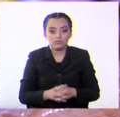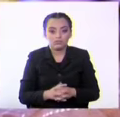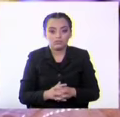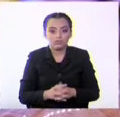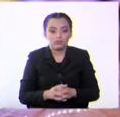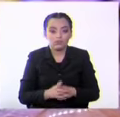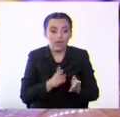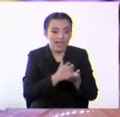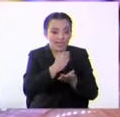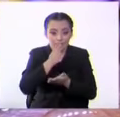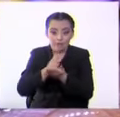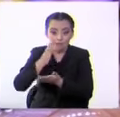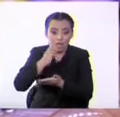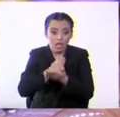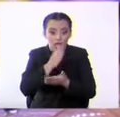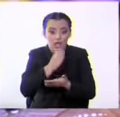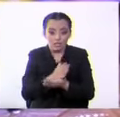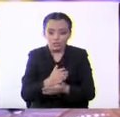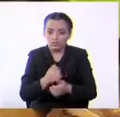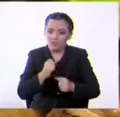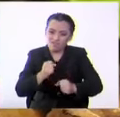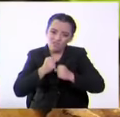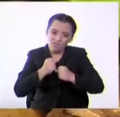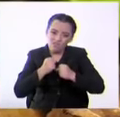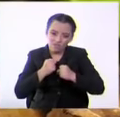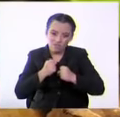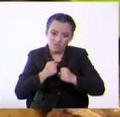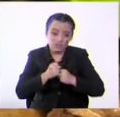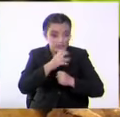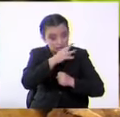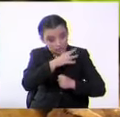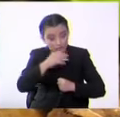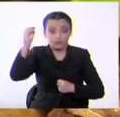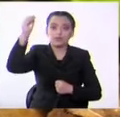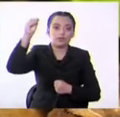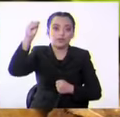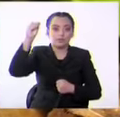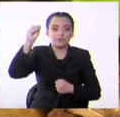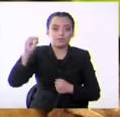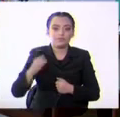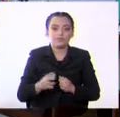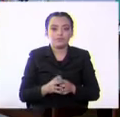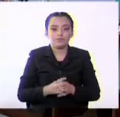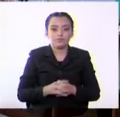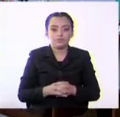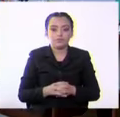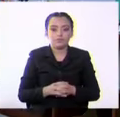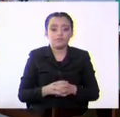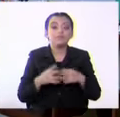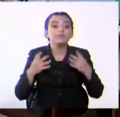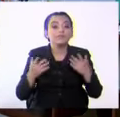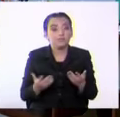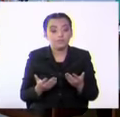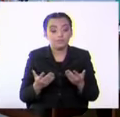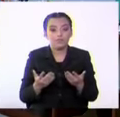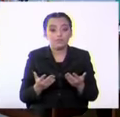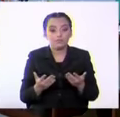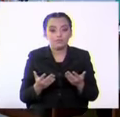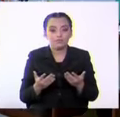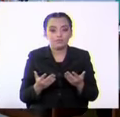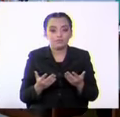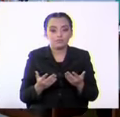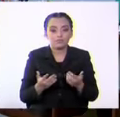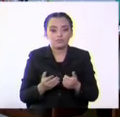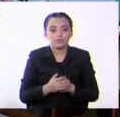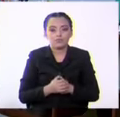se ven forzadas a irse de esos lugares. Bueno, también el aumento